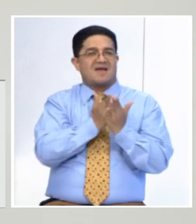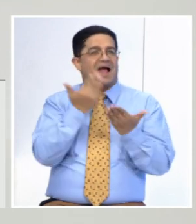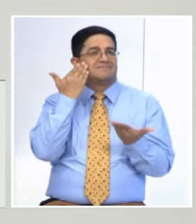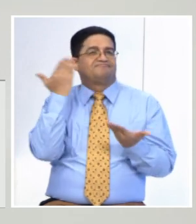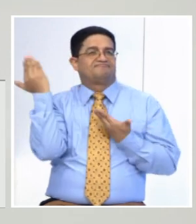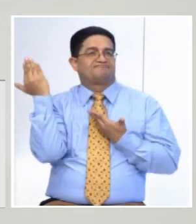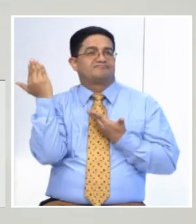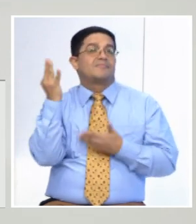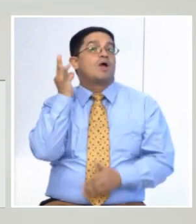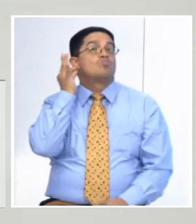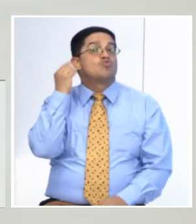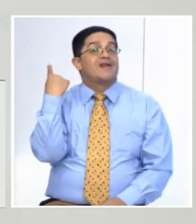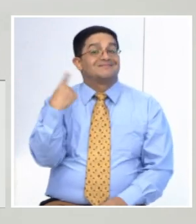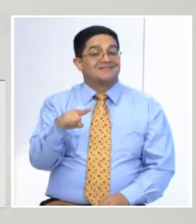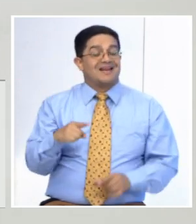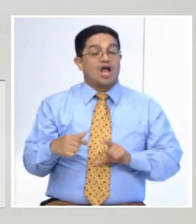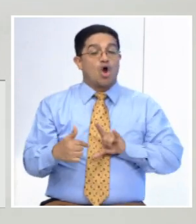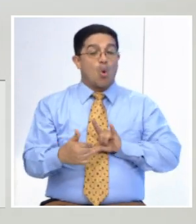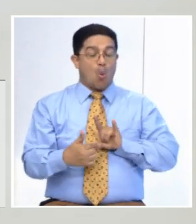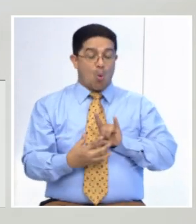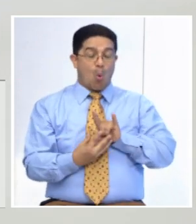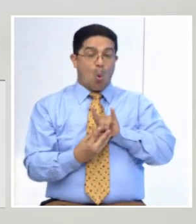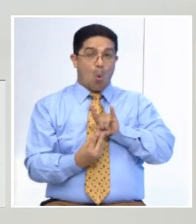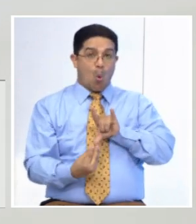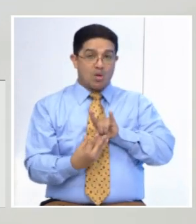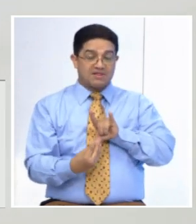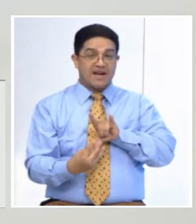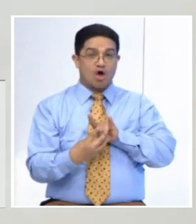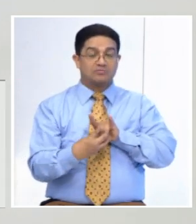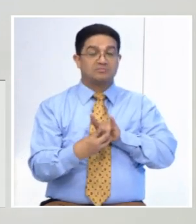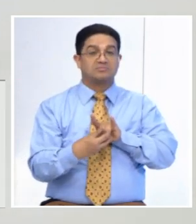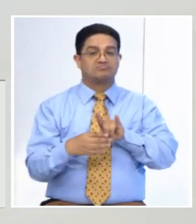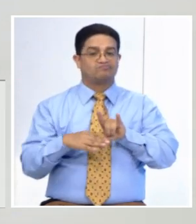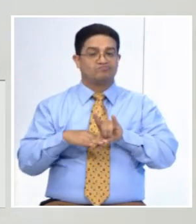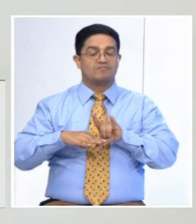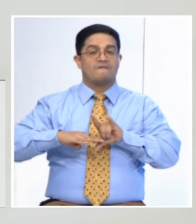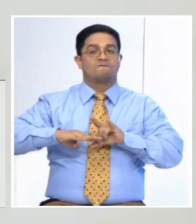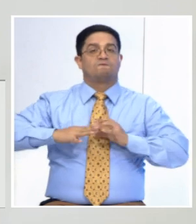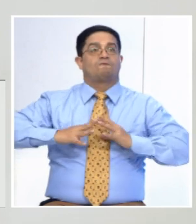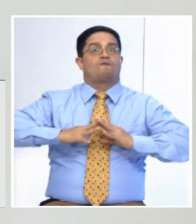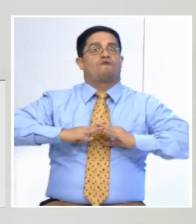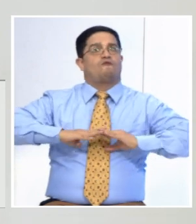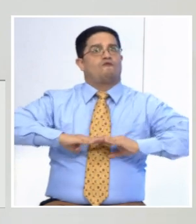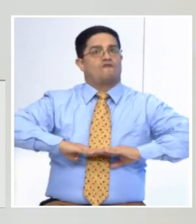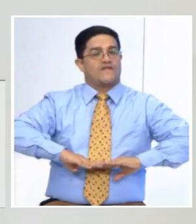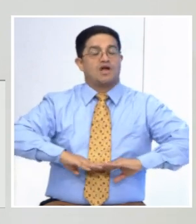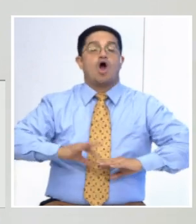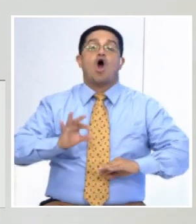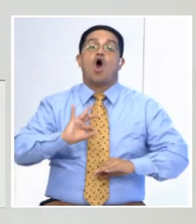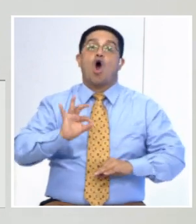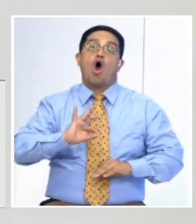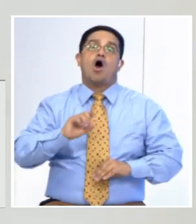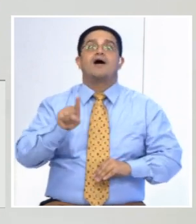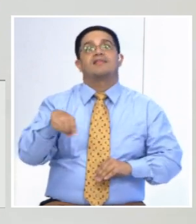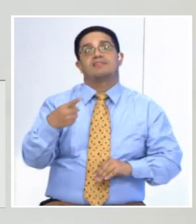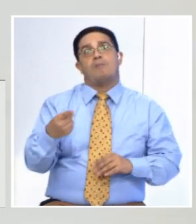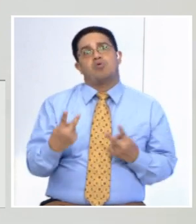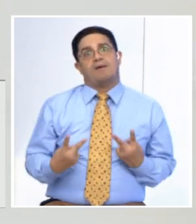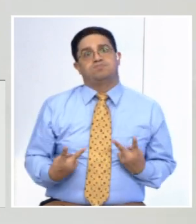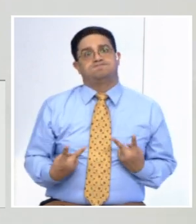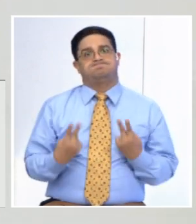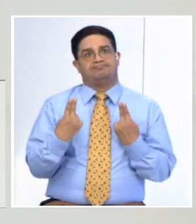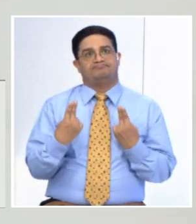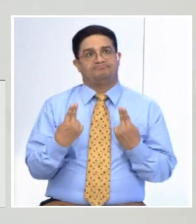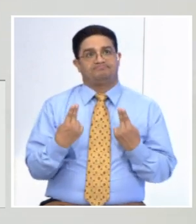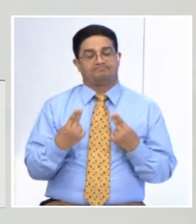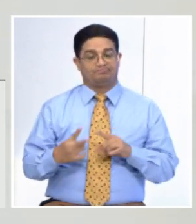que tienen útero, es cuello uterino o cúpula en caso de aquellas pacientes que están post-histerectomizadas. ¿Ok?